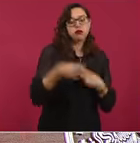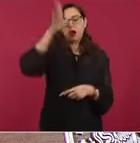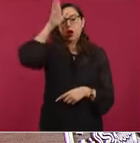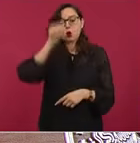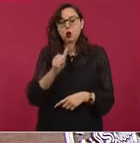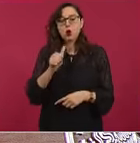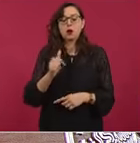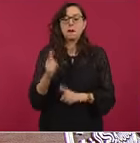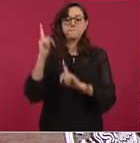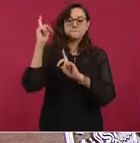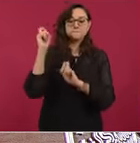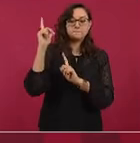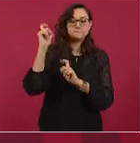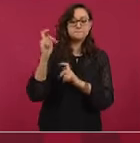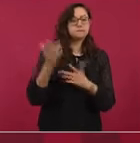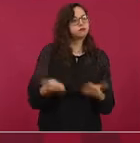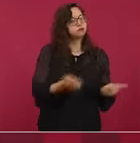introducir armas.